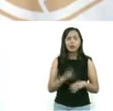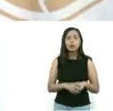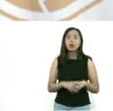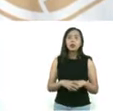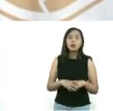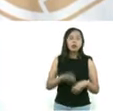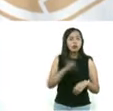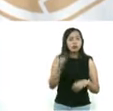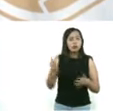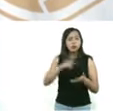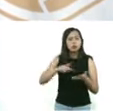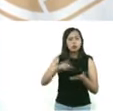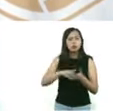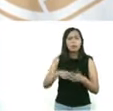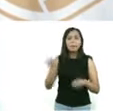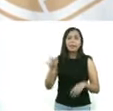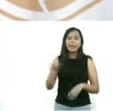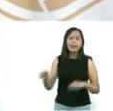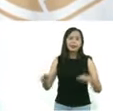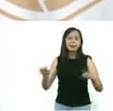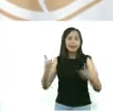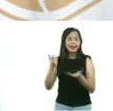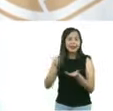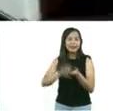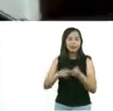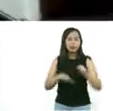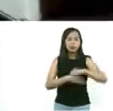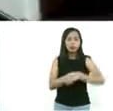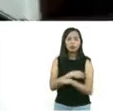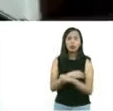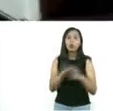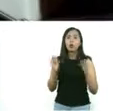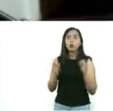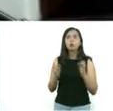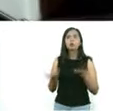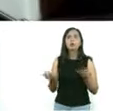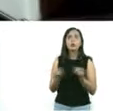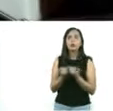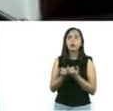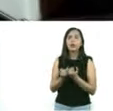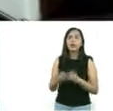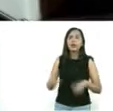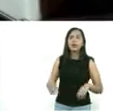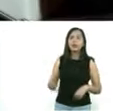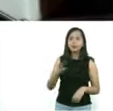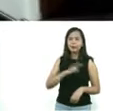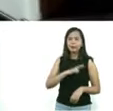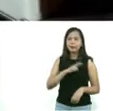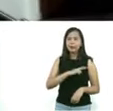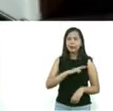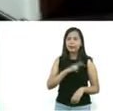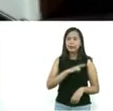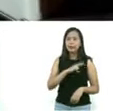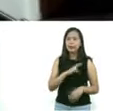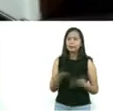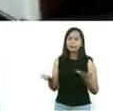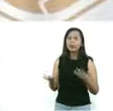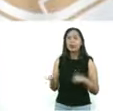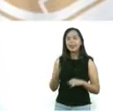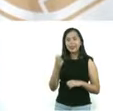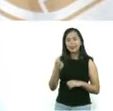bodegas, otras plazas se han convertido en espacios que se rentan por las mismas personas que tienen los permisos, cosa que es